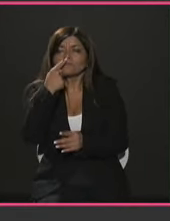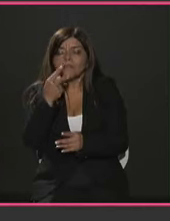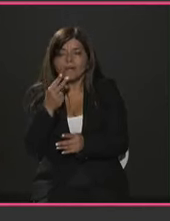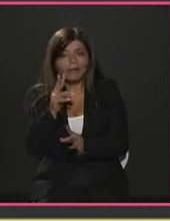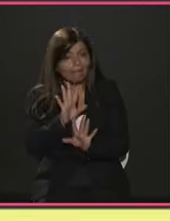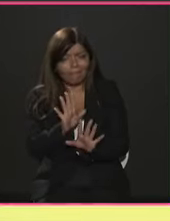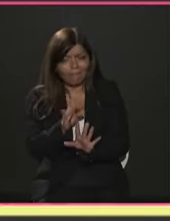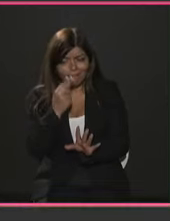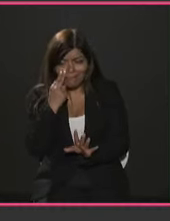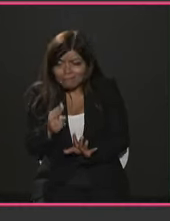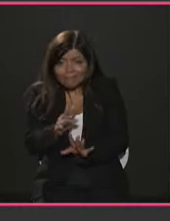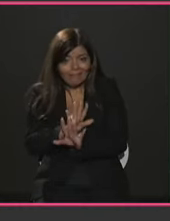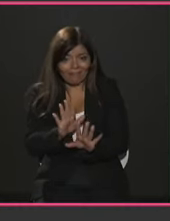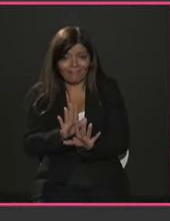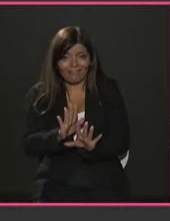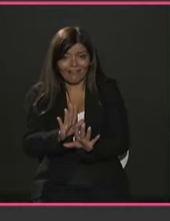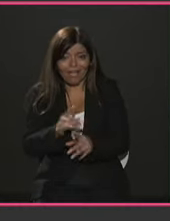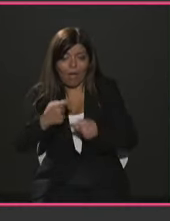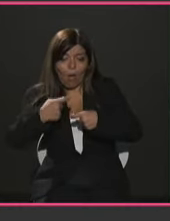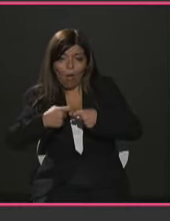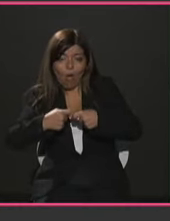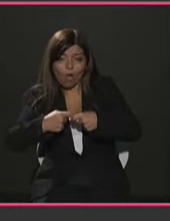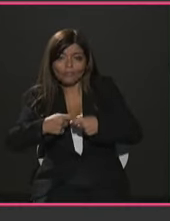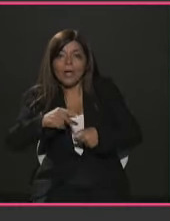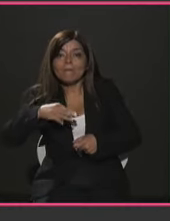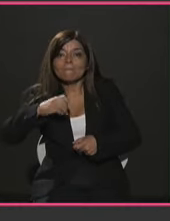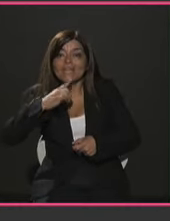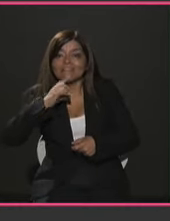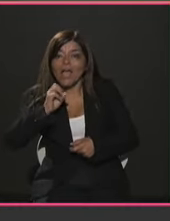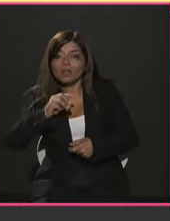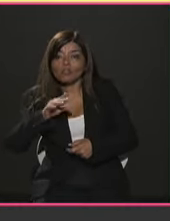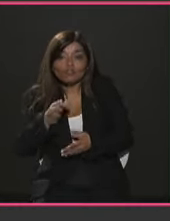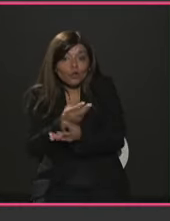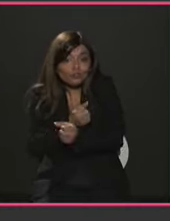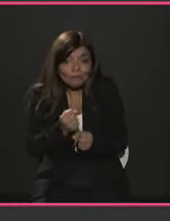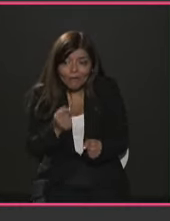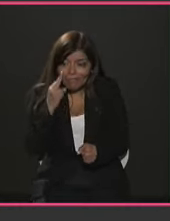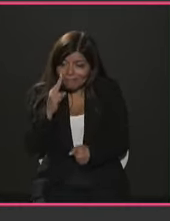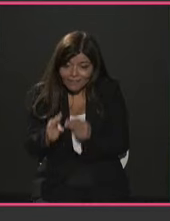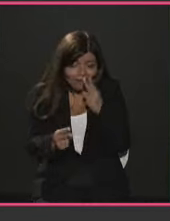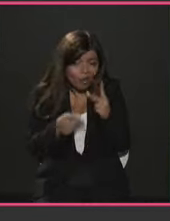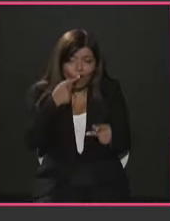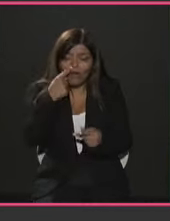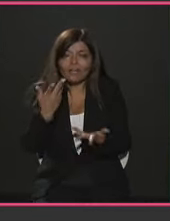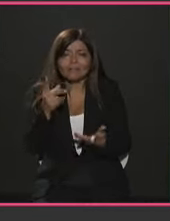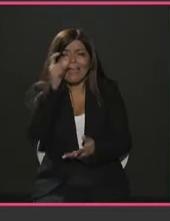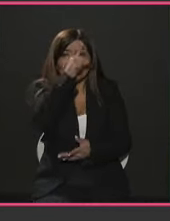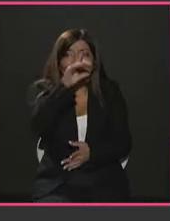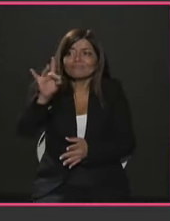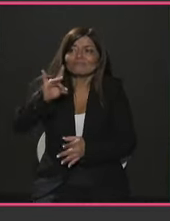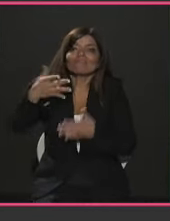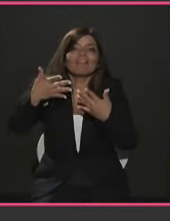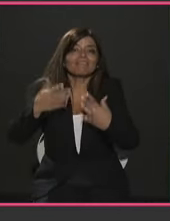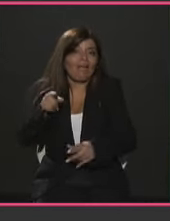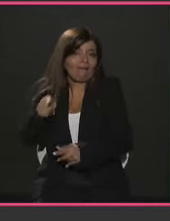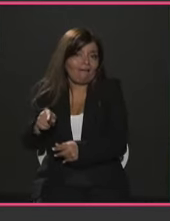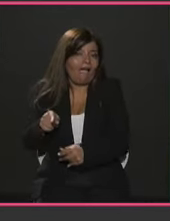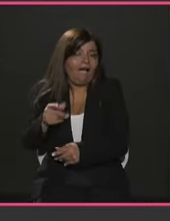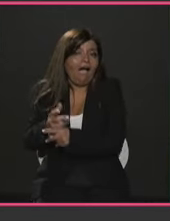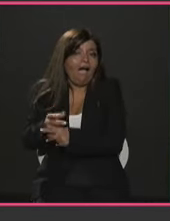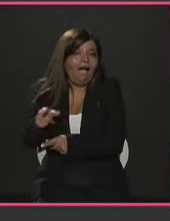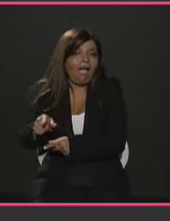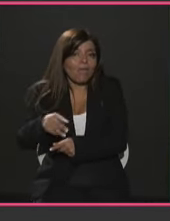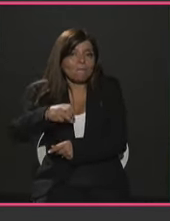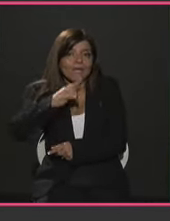invisible y tampoco tiene olor Así que es muy difícil porque no es como por ejemplo como se puede ver cuando